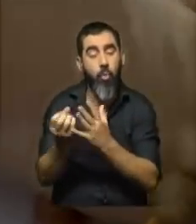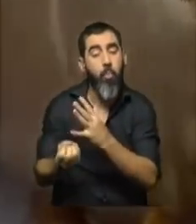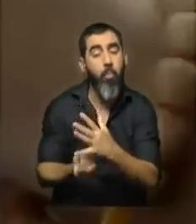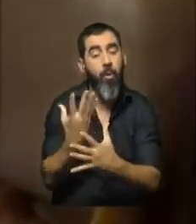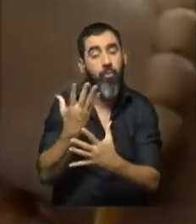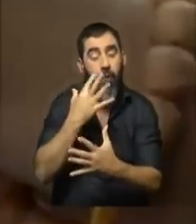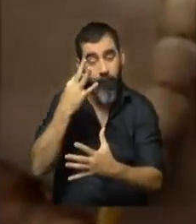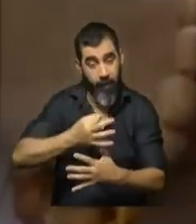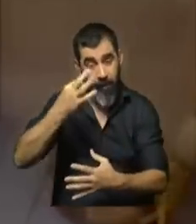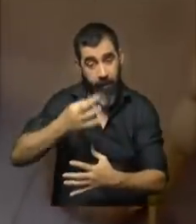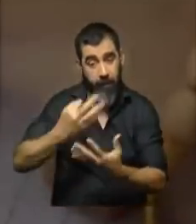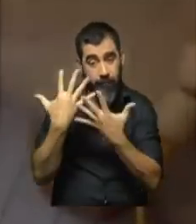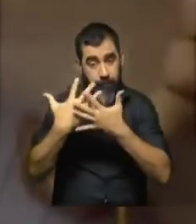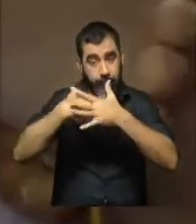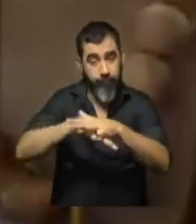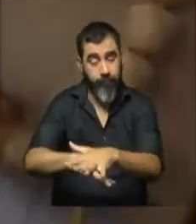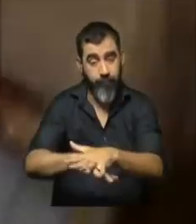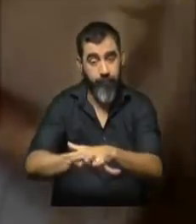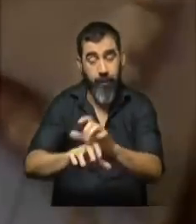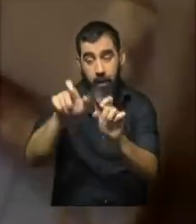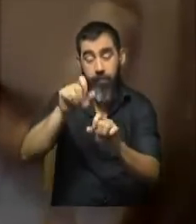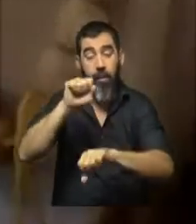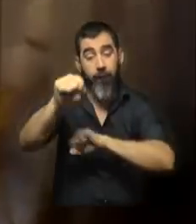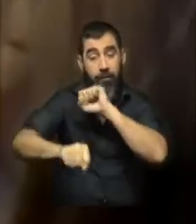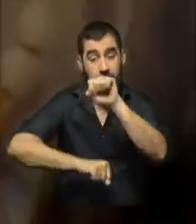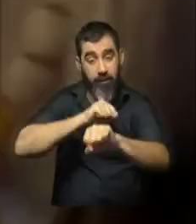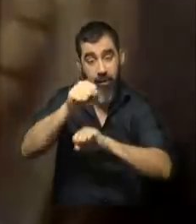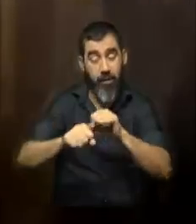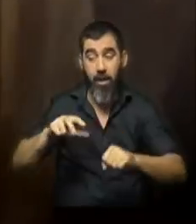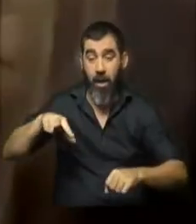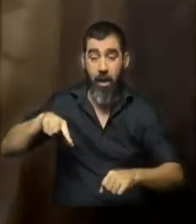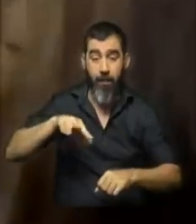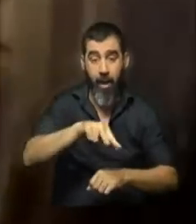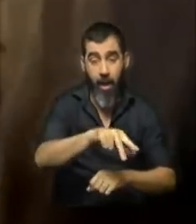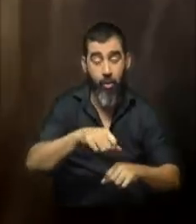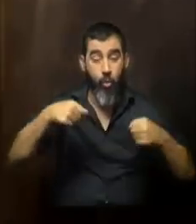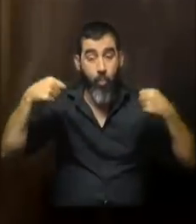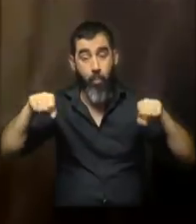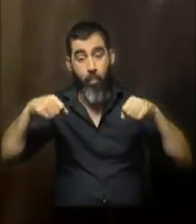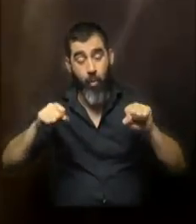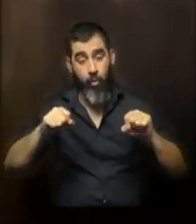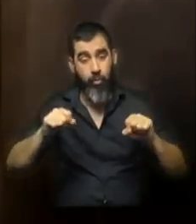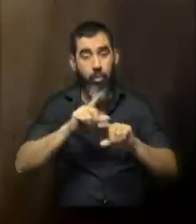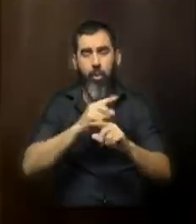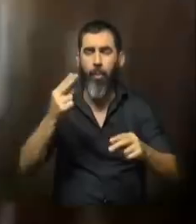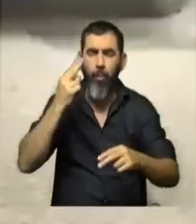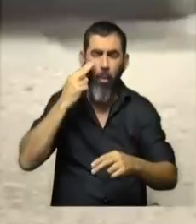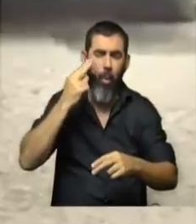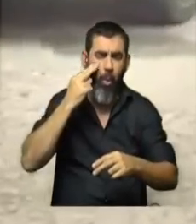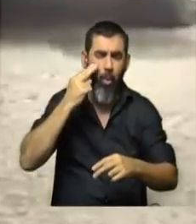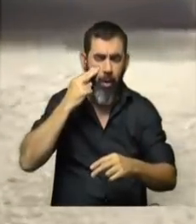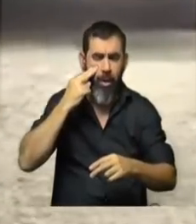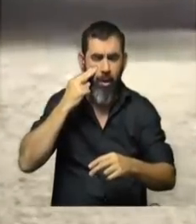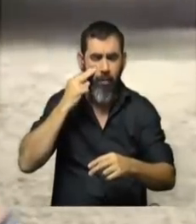sea realmente integrador. La persona que va en bicicleta, que va de a pie, que cruza en moto, que no tenga tantos problemas para poder ir